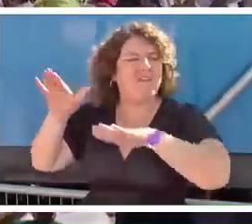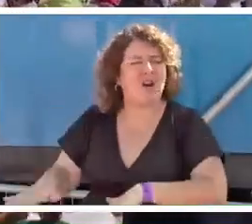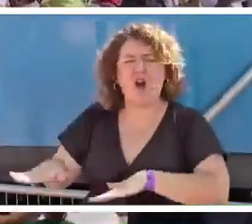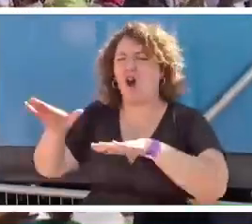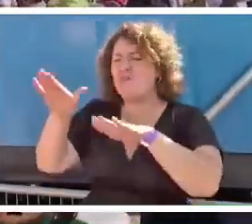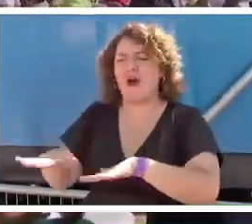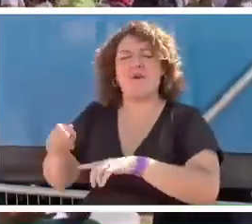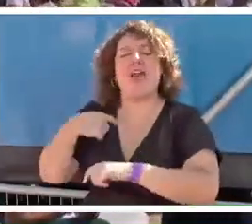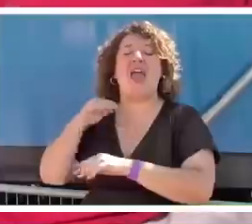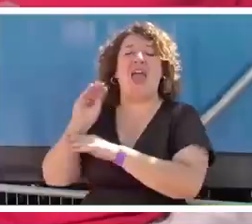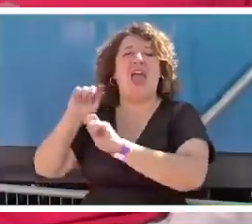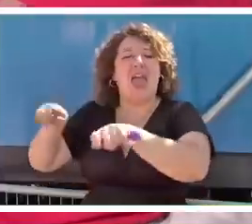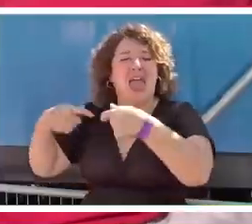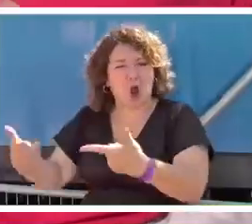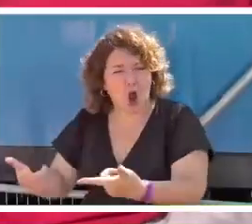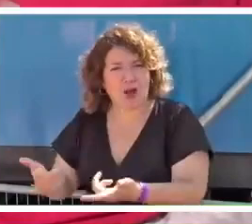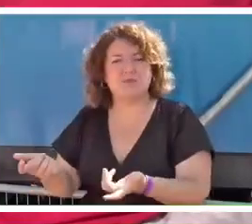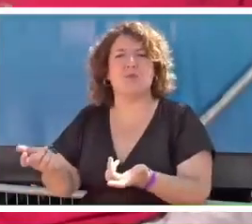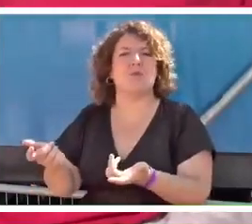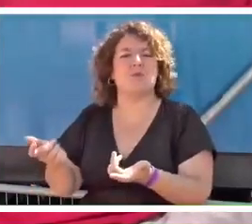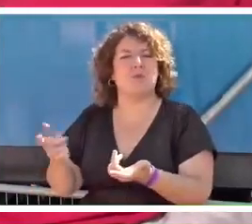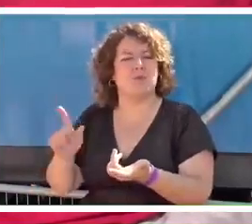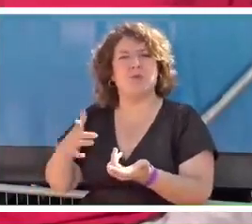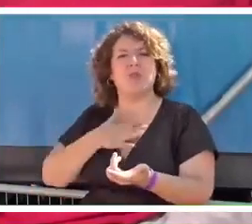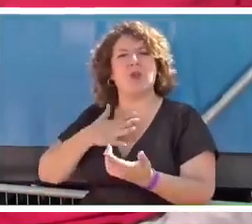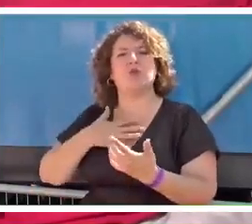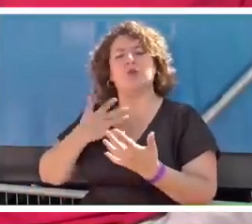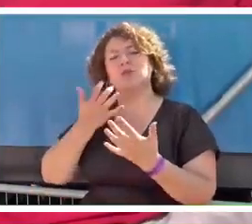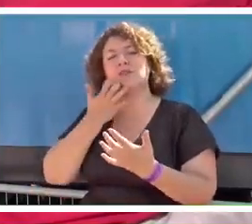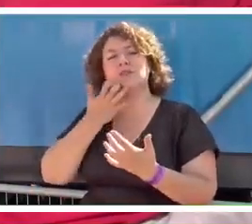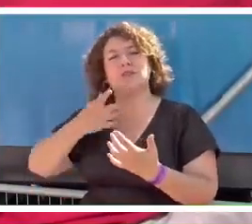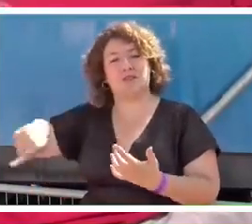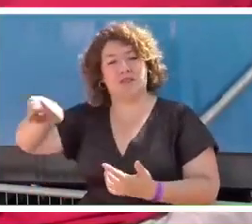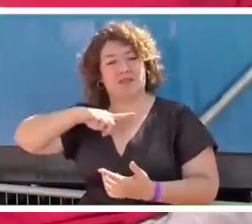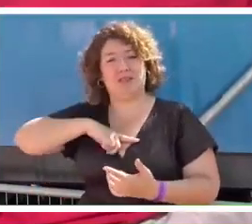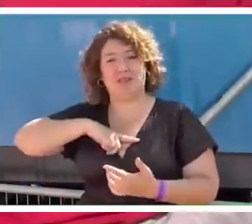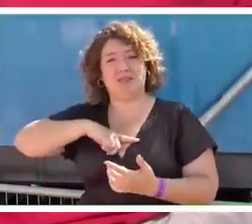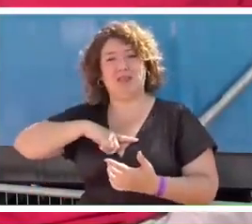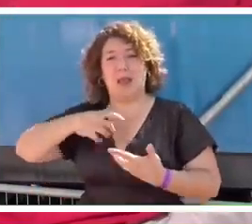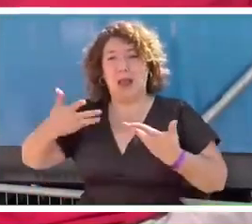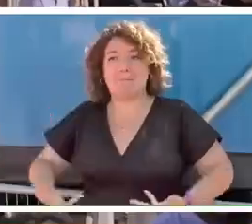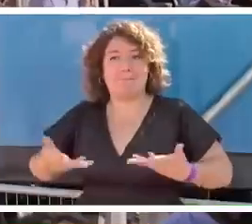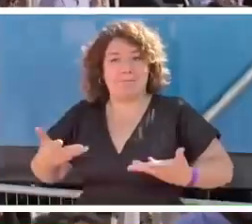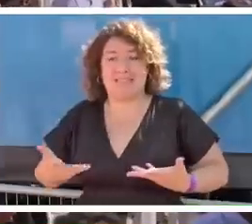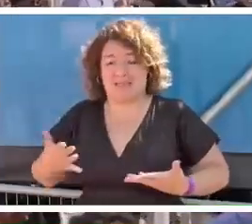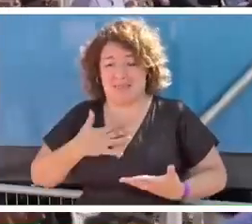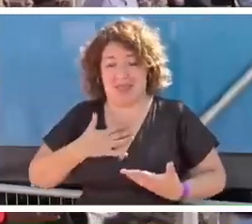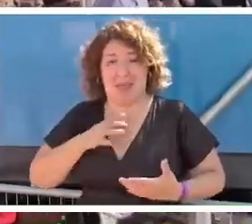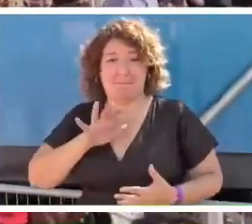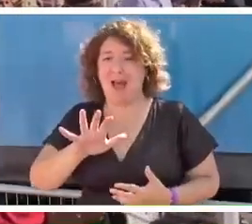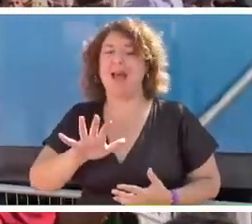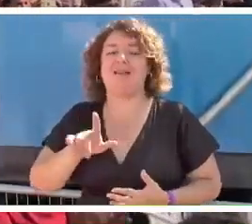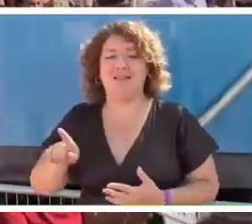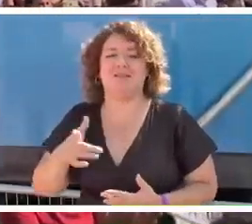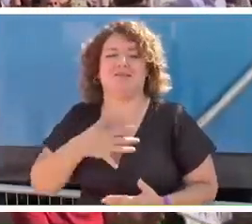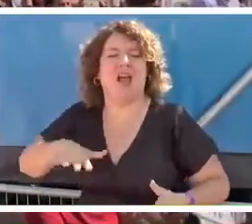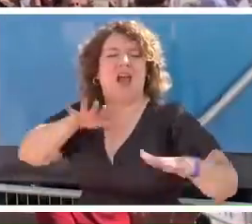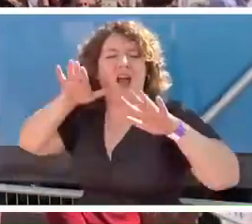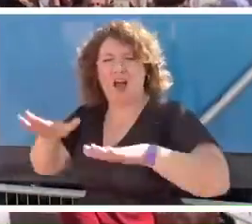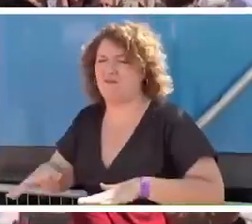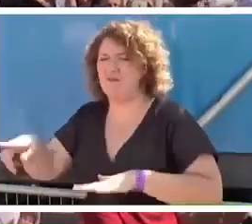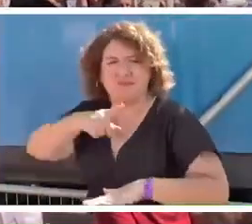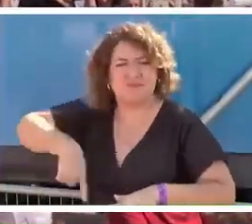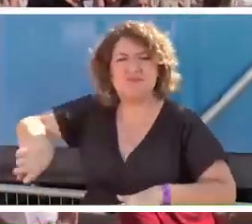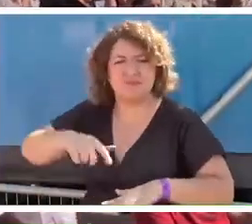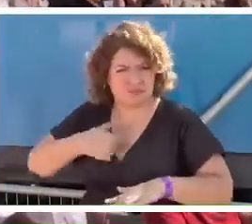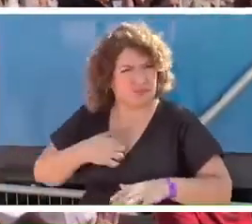del ecologismo, a favor de ese pulmón que somos el presente de nuestro país. Vamos, voy